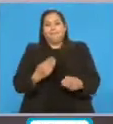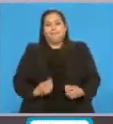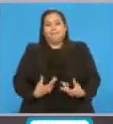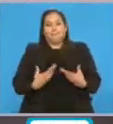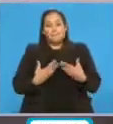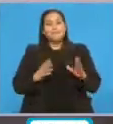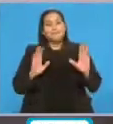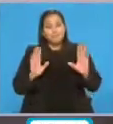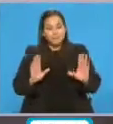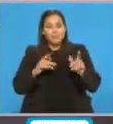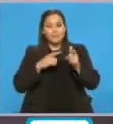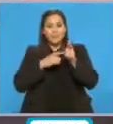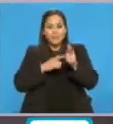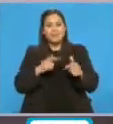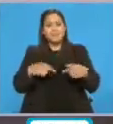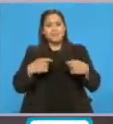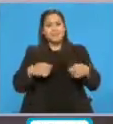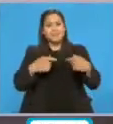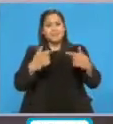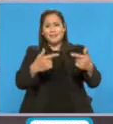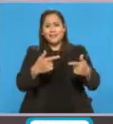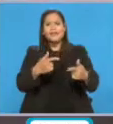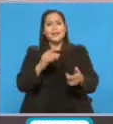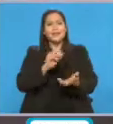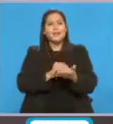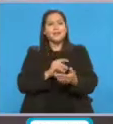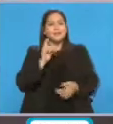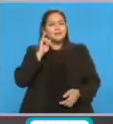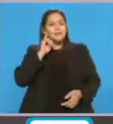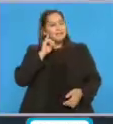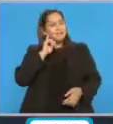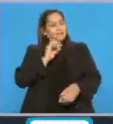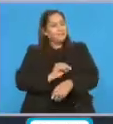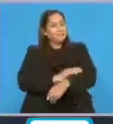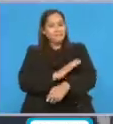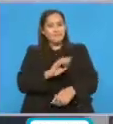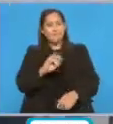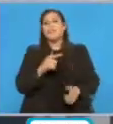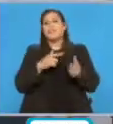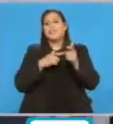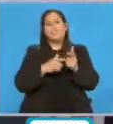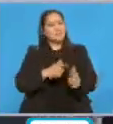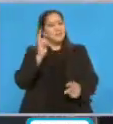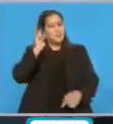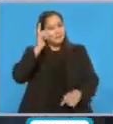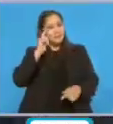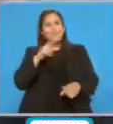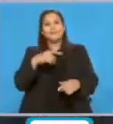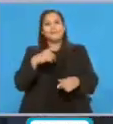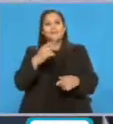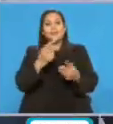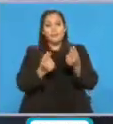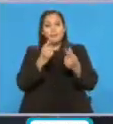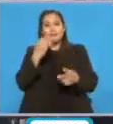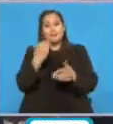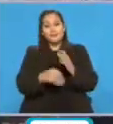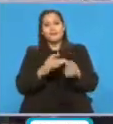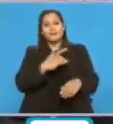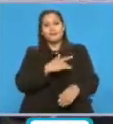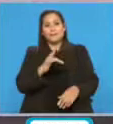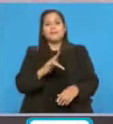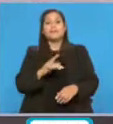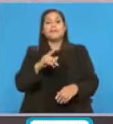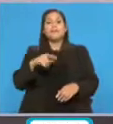bueno, siguen por generaciones disfrutando. Y seguirán por generaciones. Y las que vienen y los que se van a enamorar todavía. Y bueno,